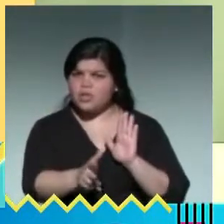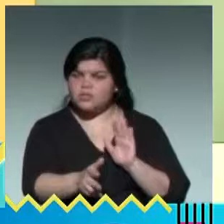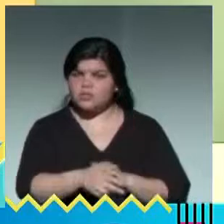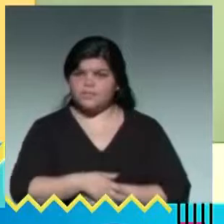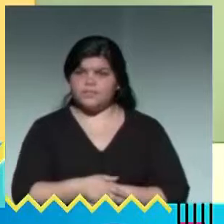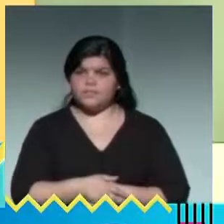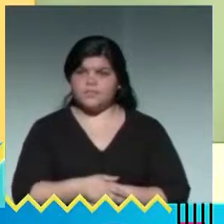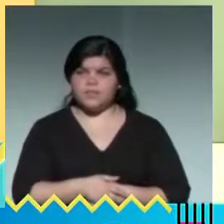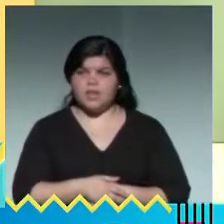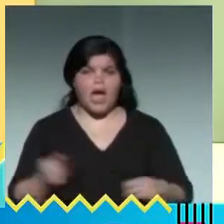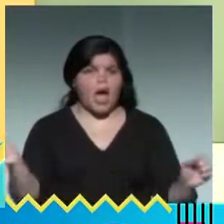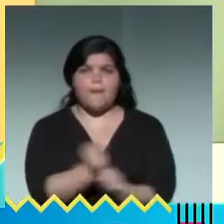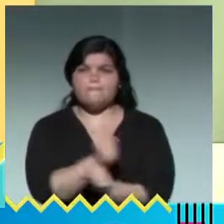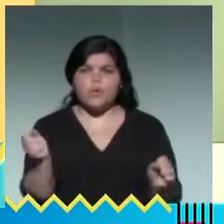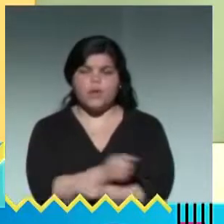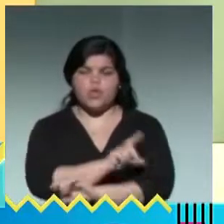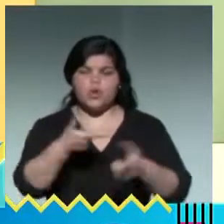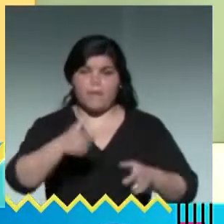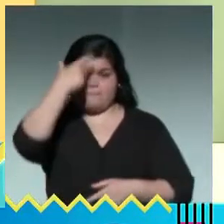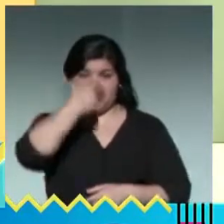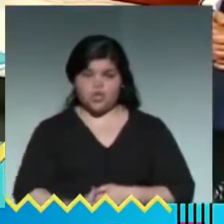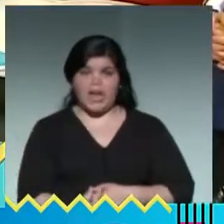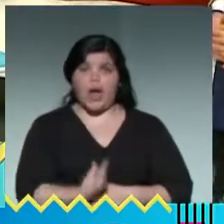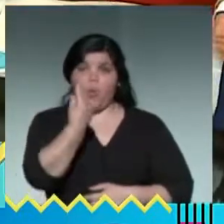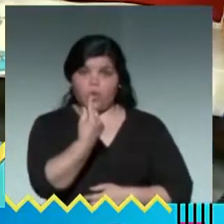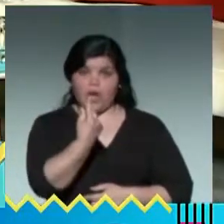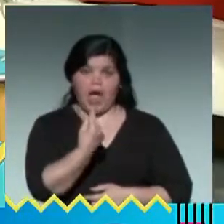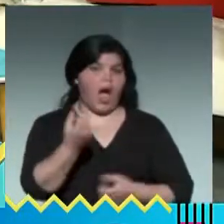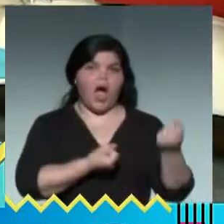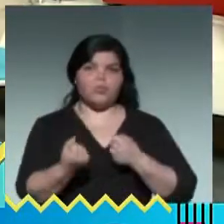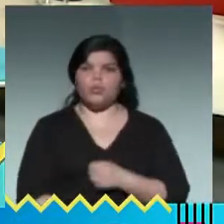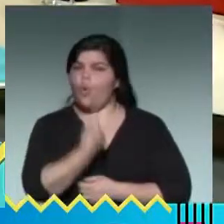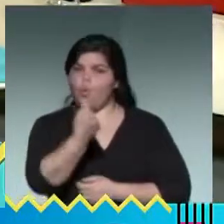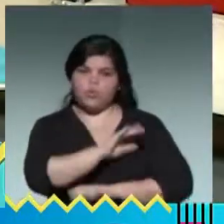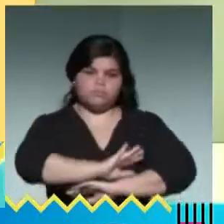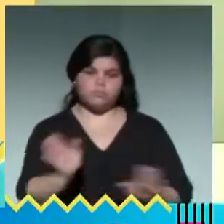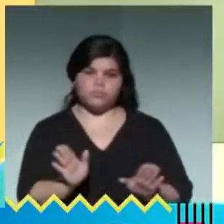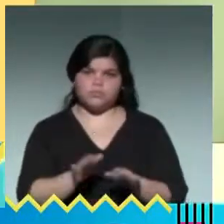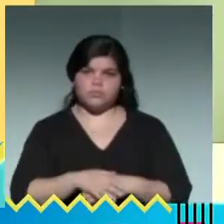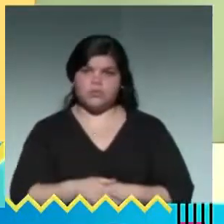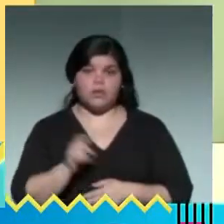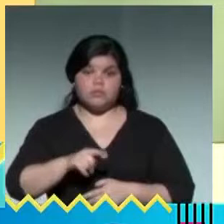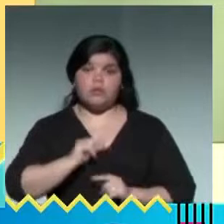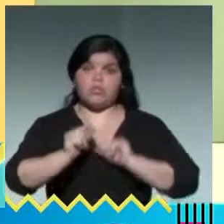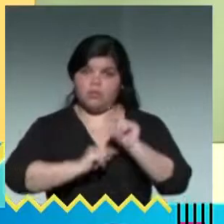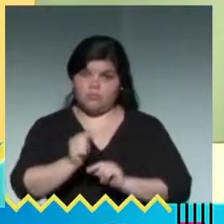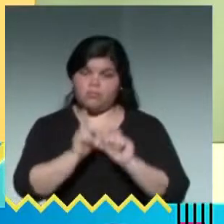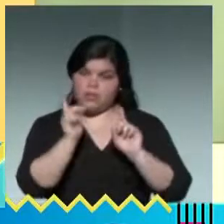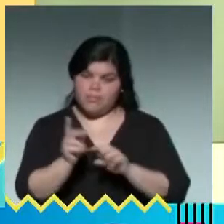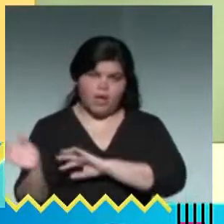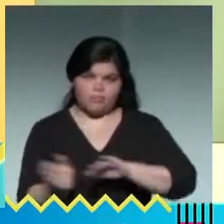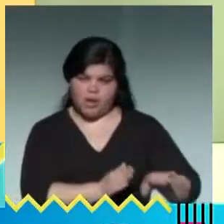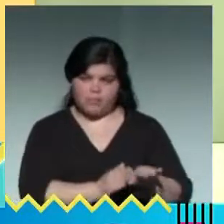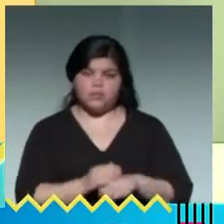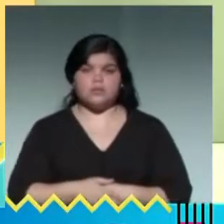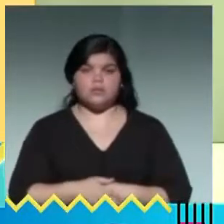vamos a habilitar a más de una persona con un vehículo. Entonces, nosotros vamos achicando eso. Y por otro lado, las cuestiones